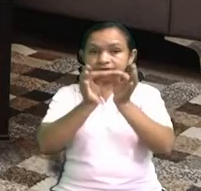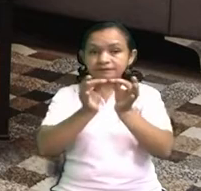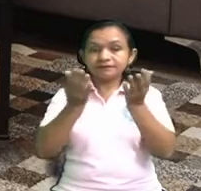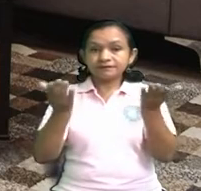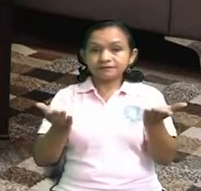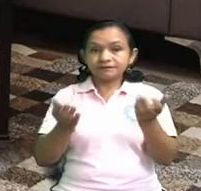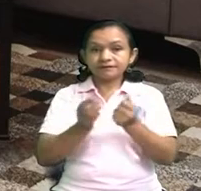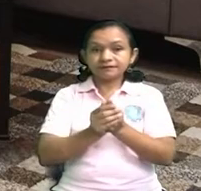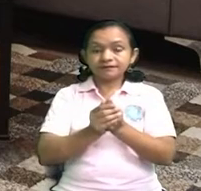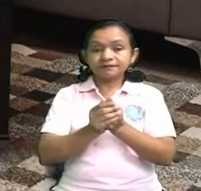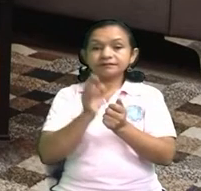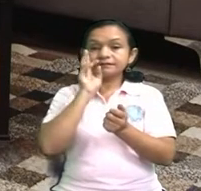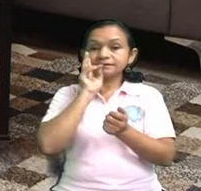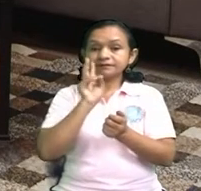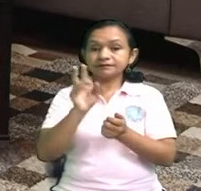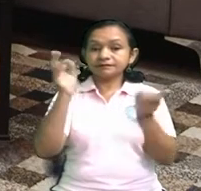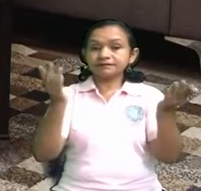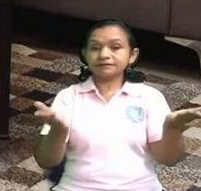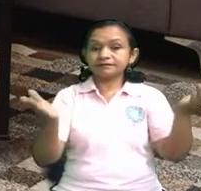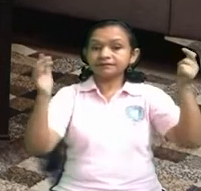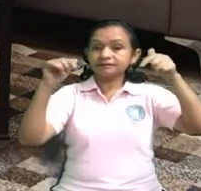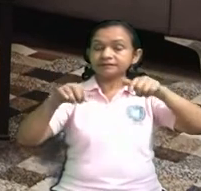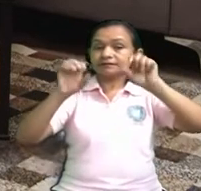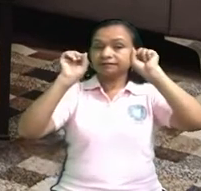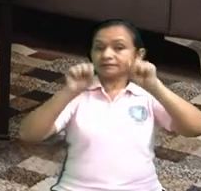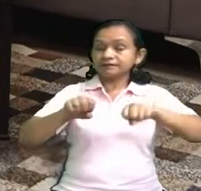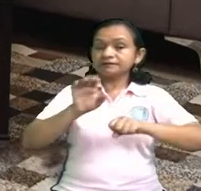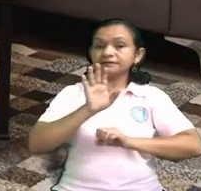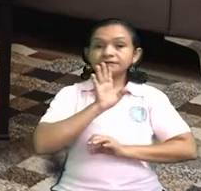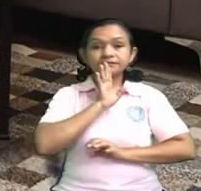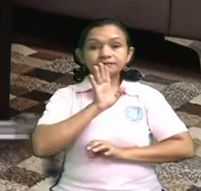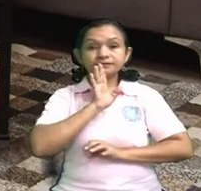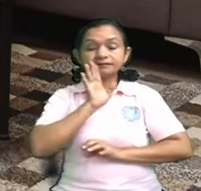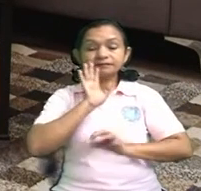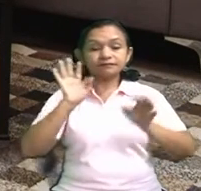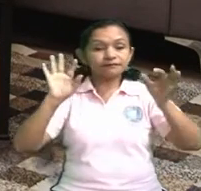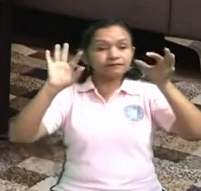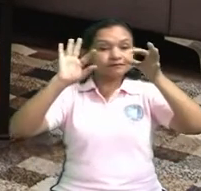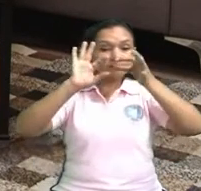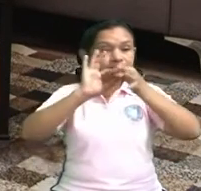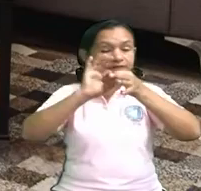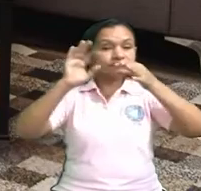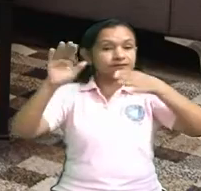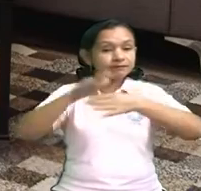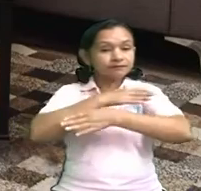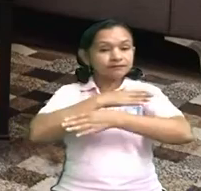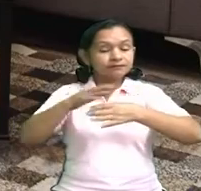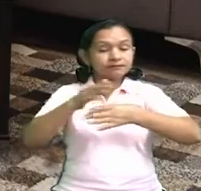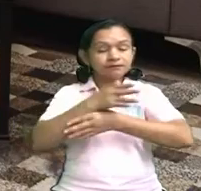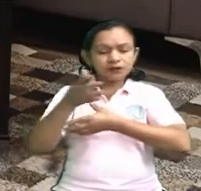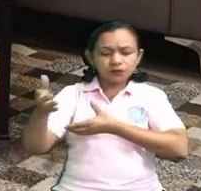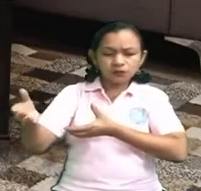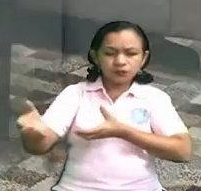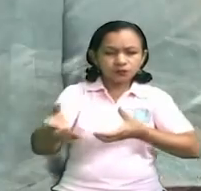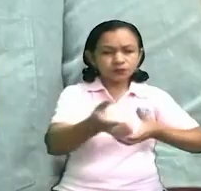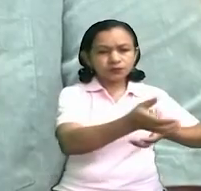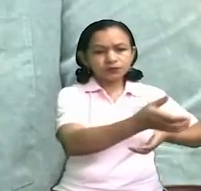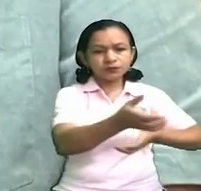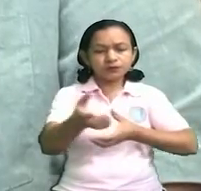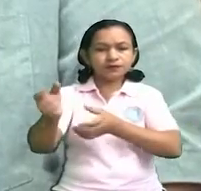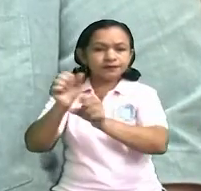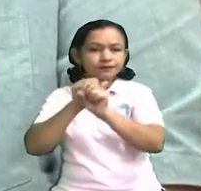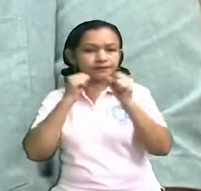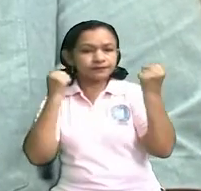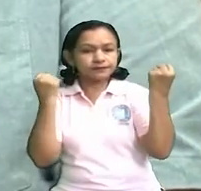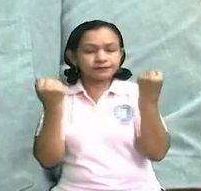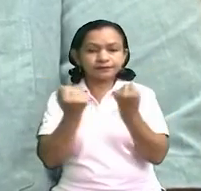sustantivo, al punto de que ahora ya podemos hablar de la unidad de los distintos cuerpos de bomberos, llámese